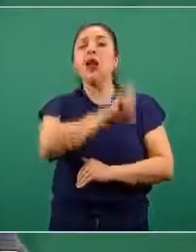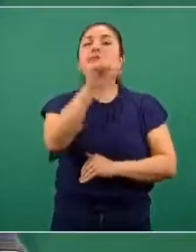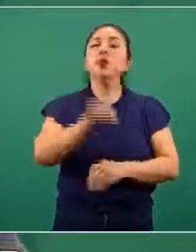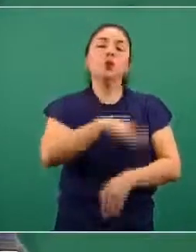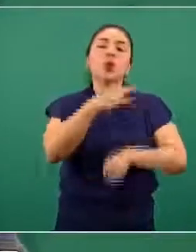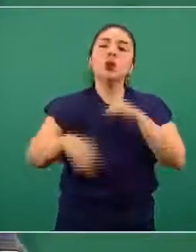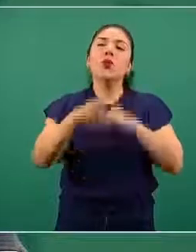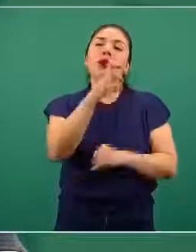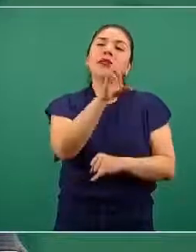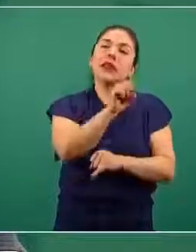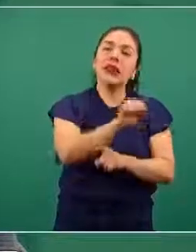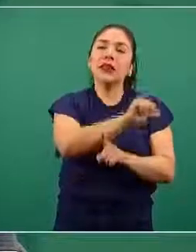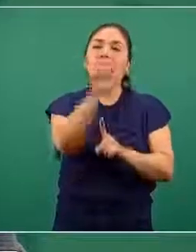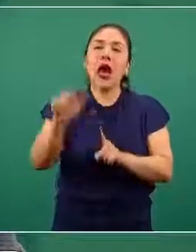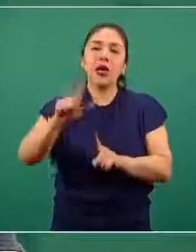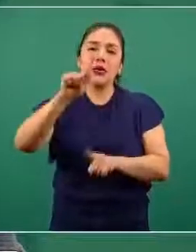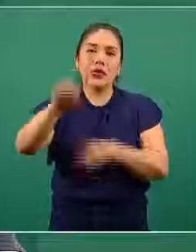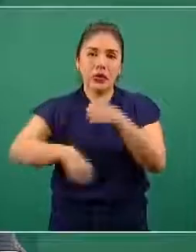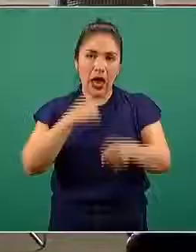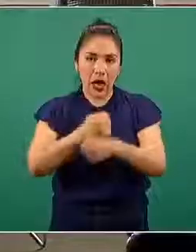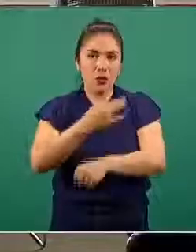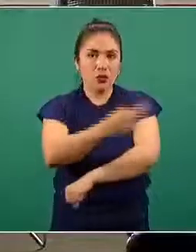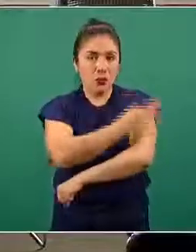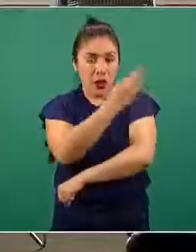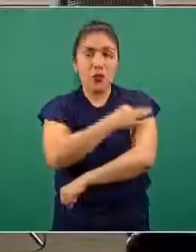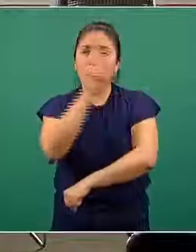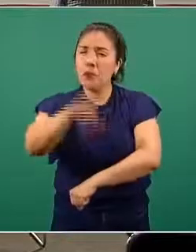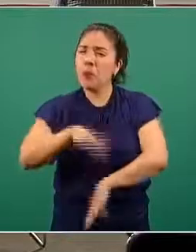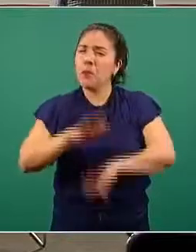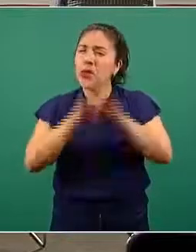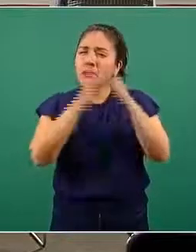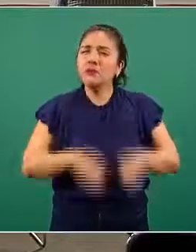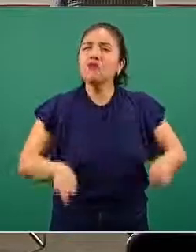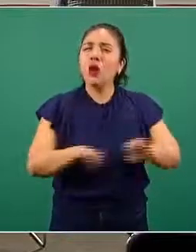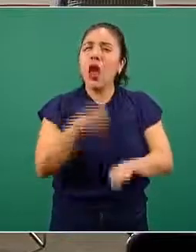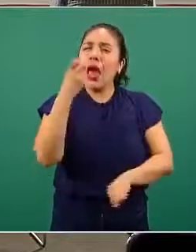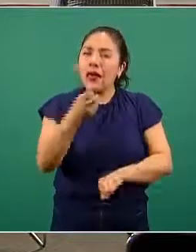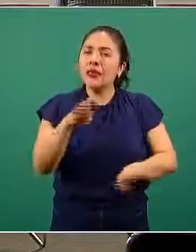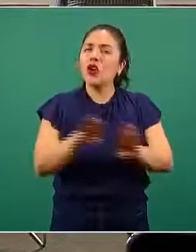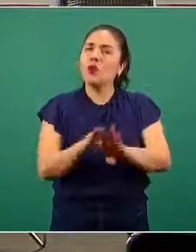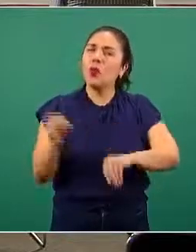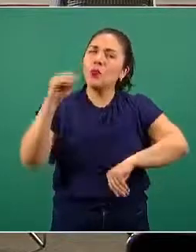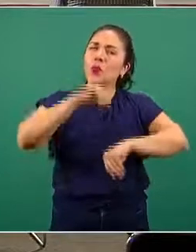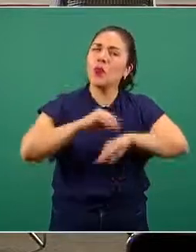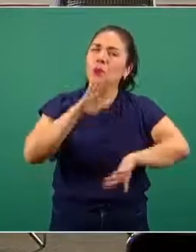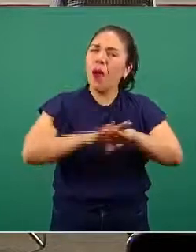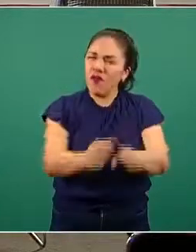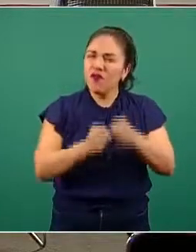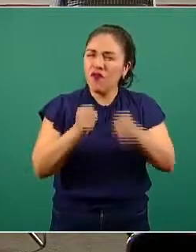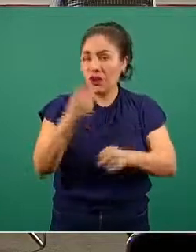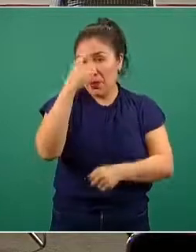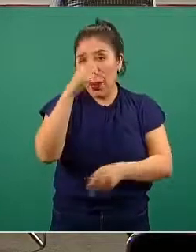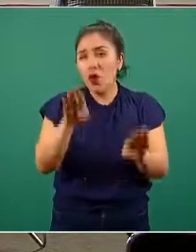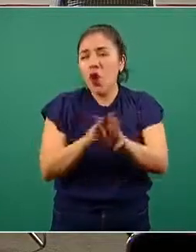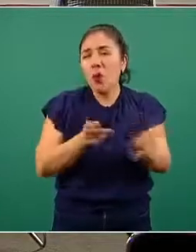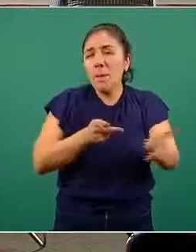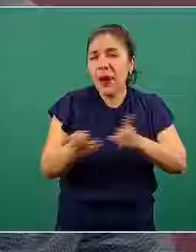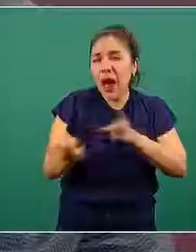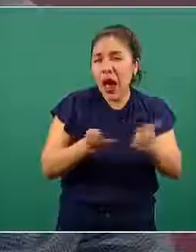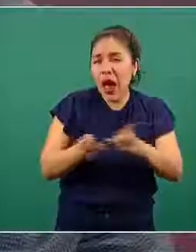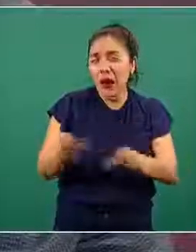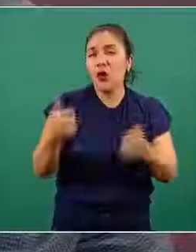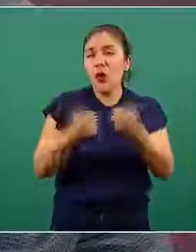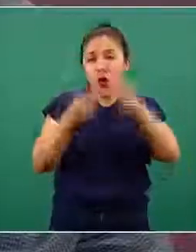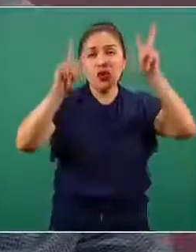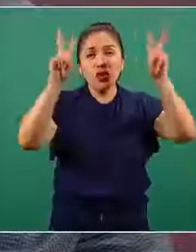muy importante el fortalecimiento de las medidas a pesar del tema de la vacuna, porque